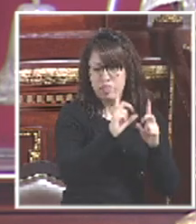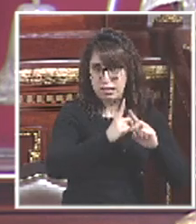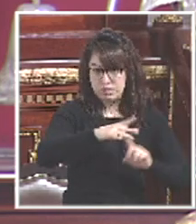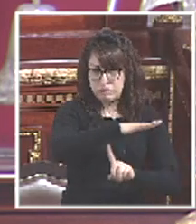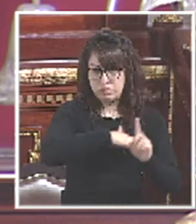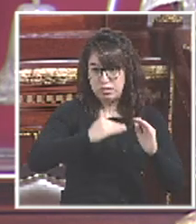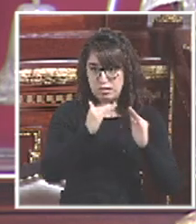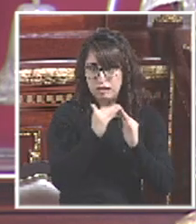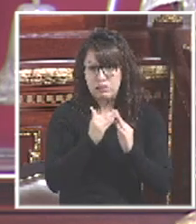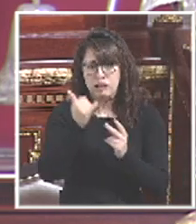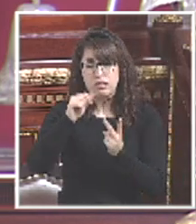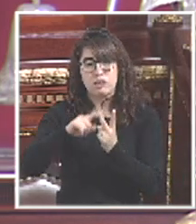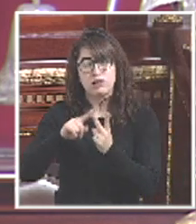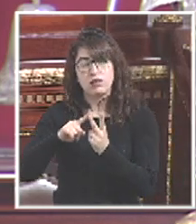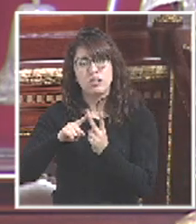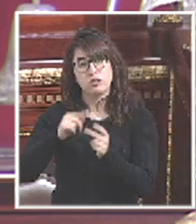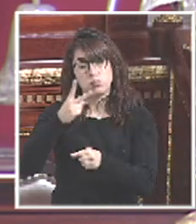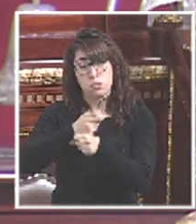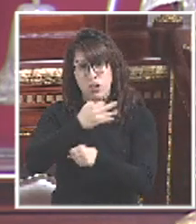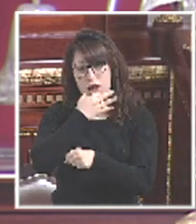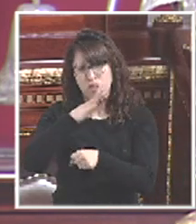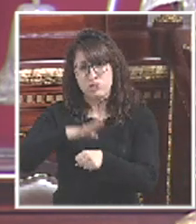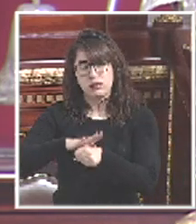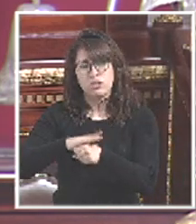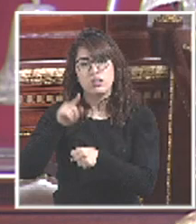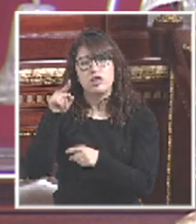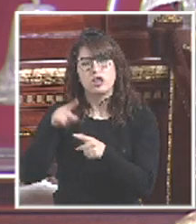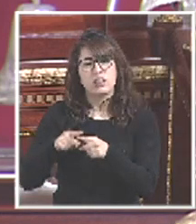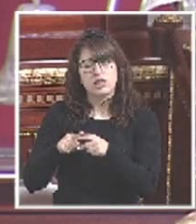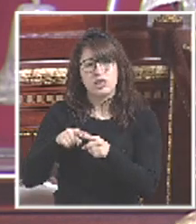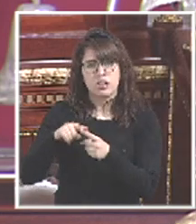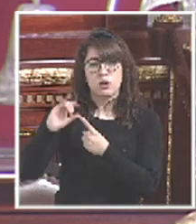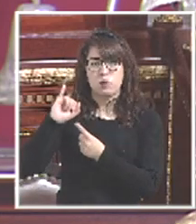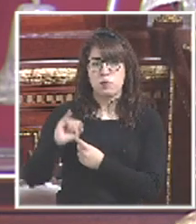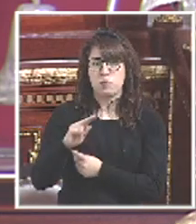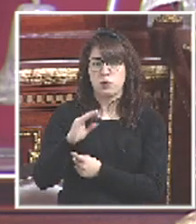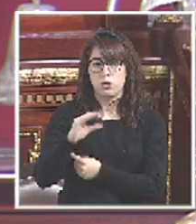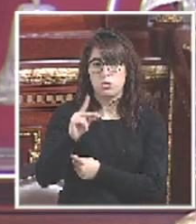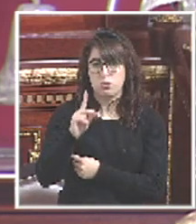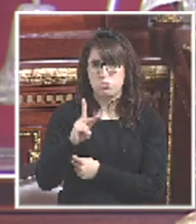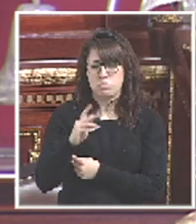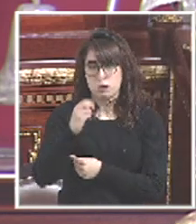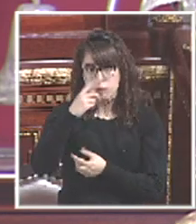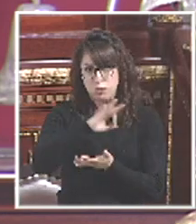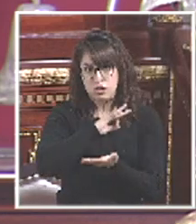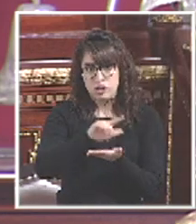y el segundo a la Junta de Coordinación Política para los efectos a que haya lugar.